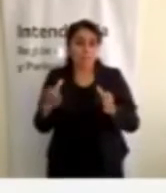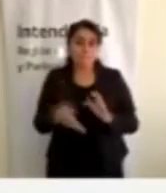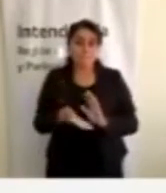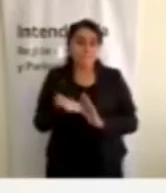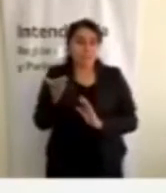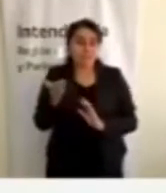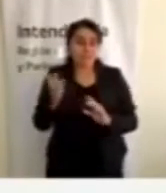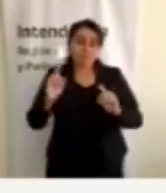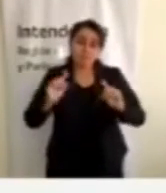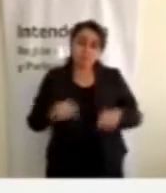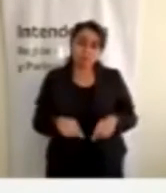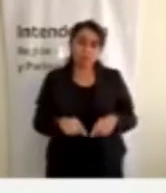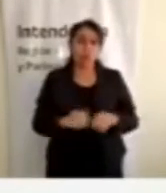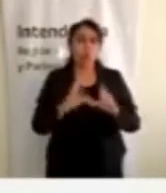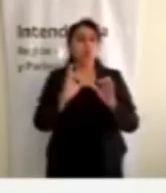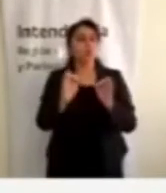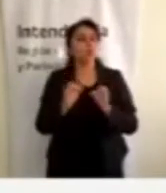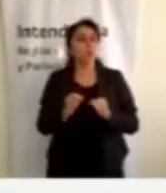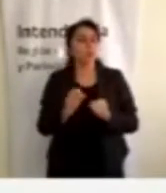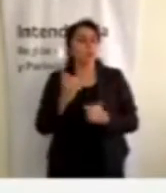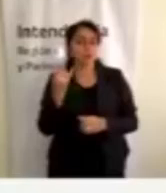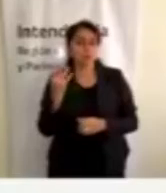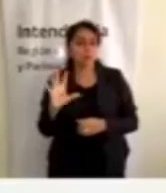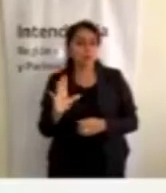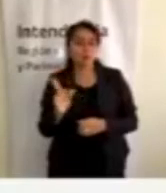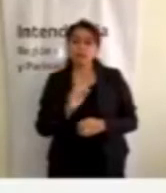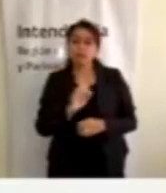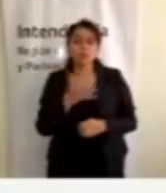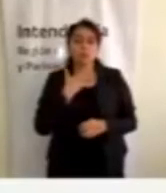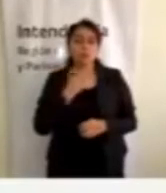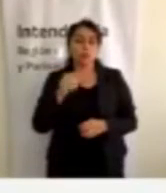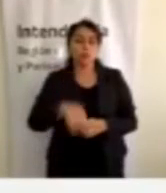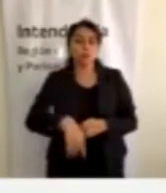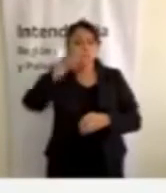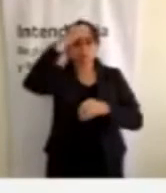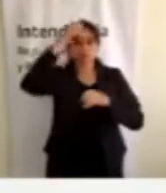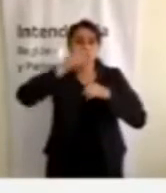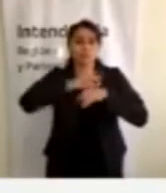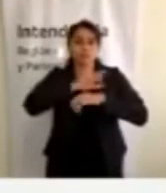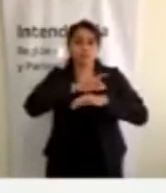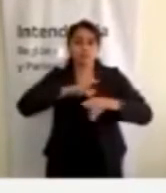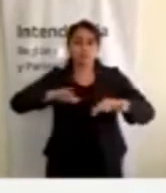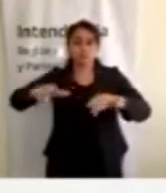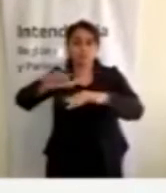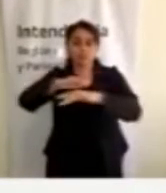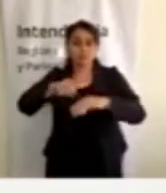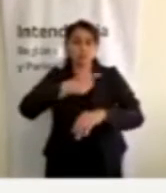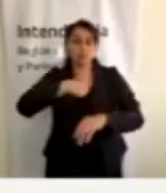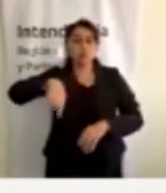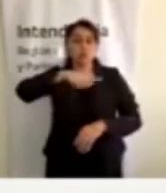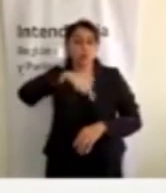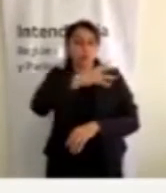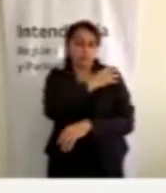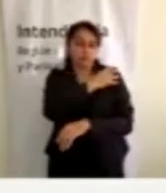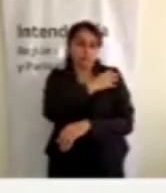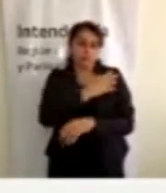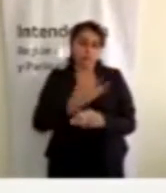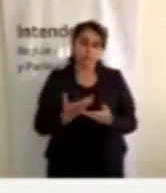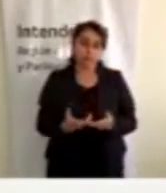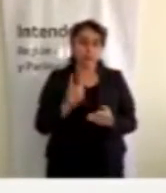porque de verdad hoy día tenemos una alta circulación viral en nuestra región,